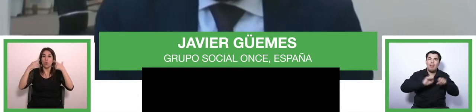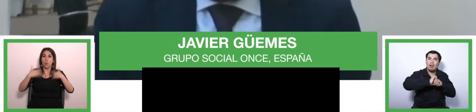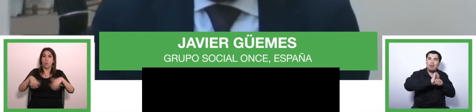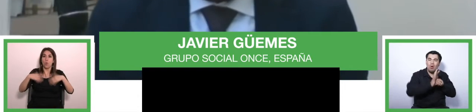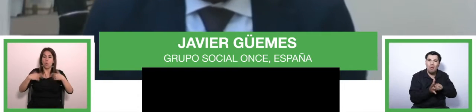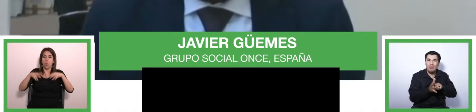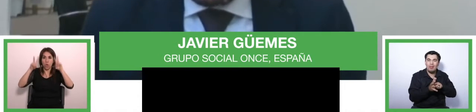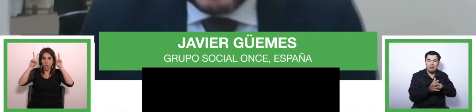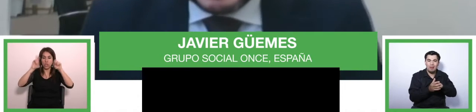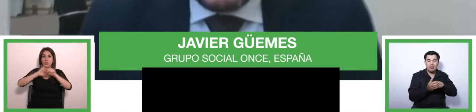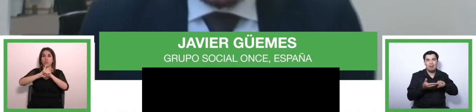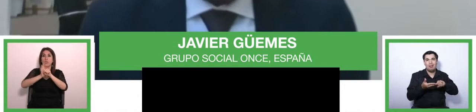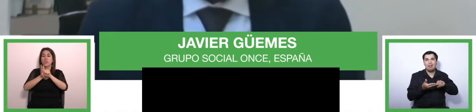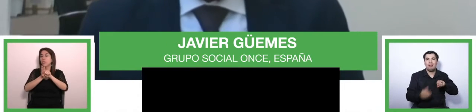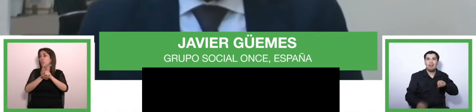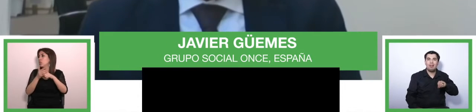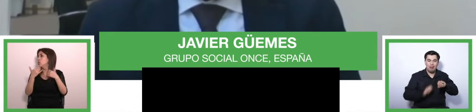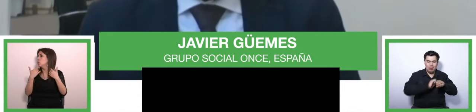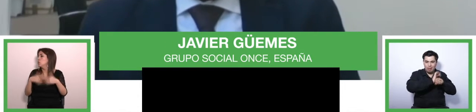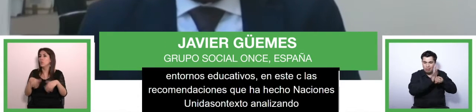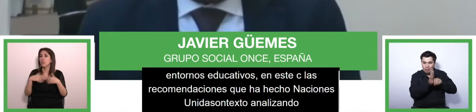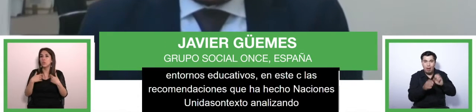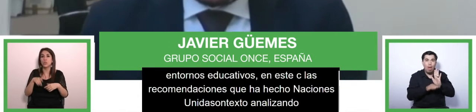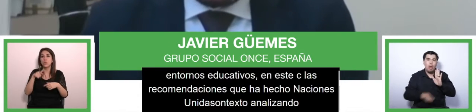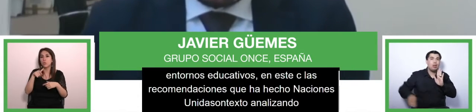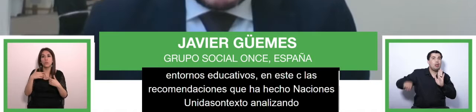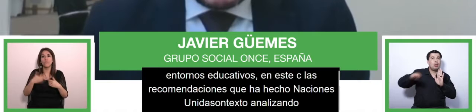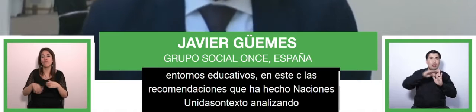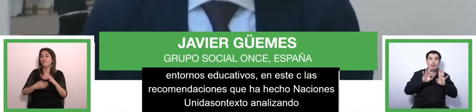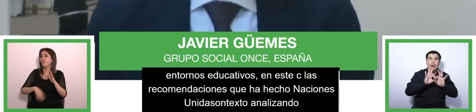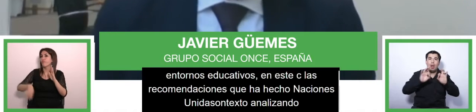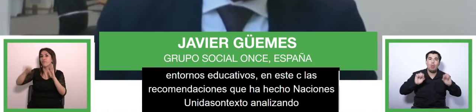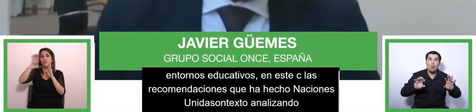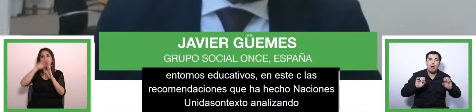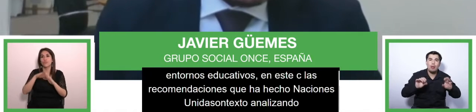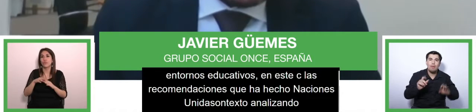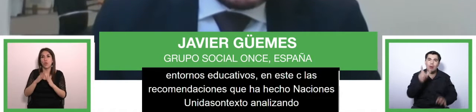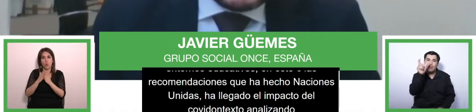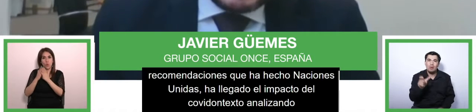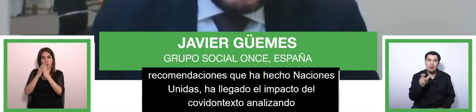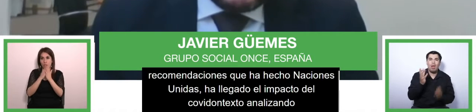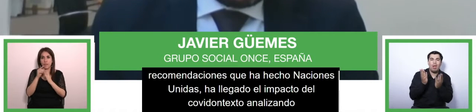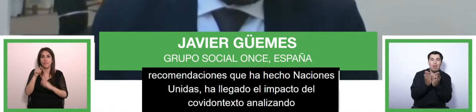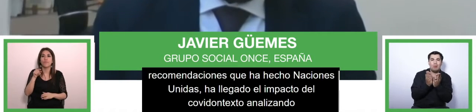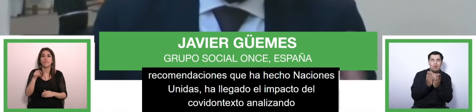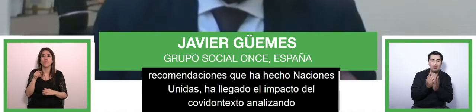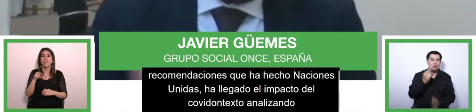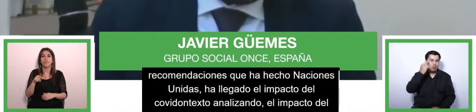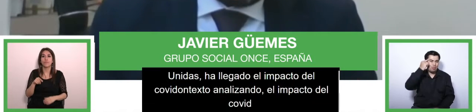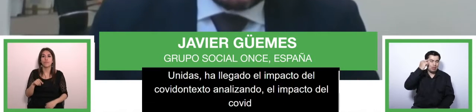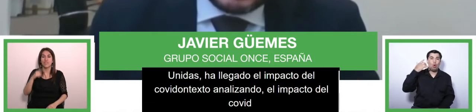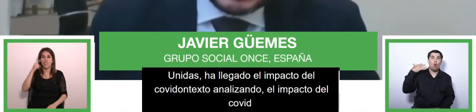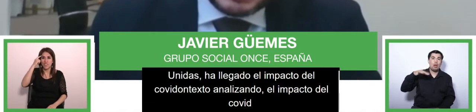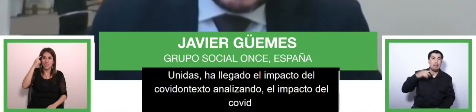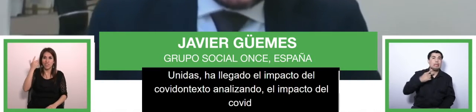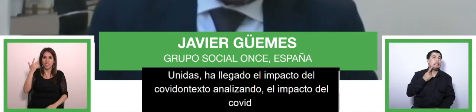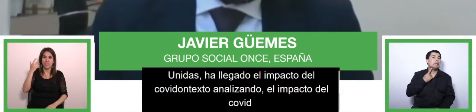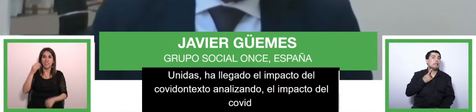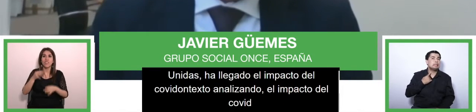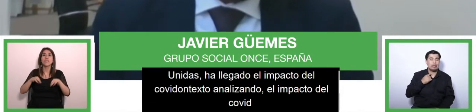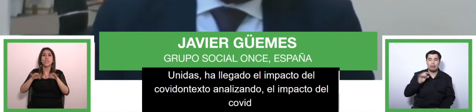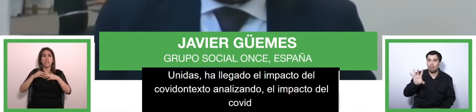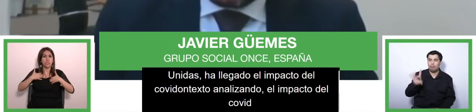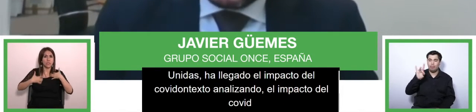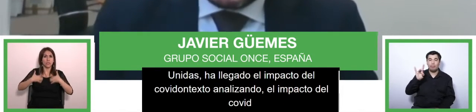COVID en los niveles educativos de los estudiantes. Creo que me parece interesante sacar también a colación en todas las reflexiones